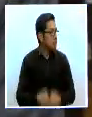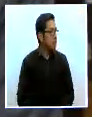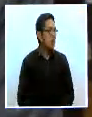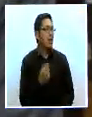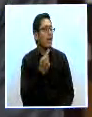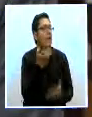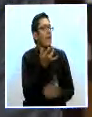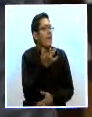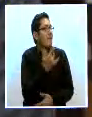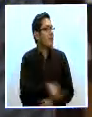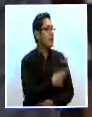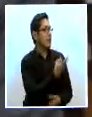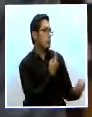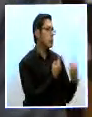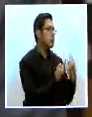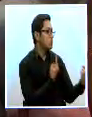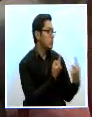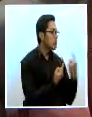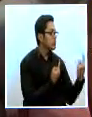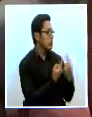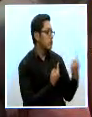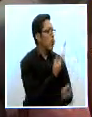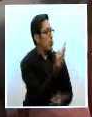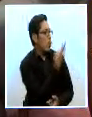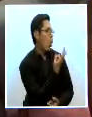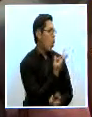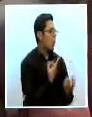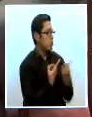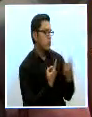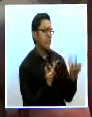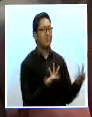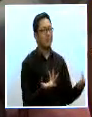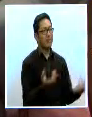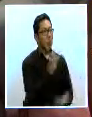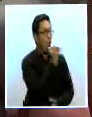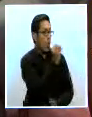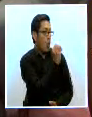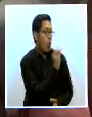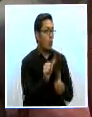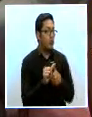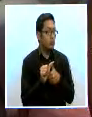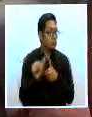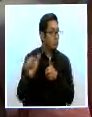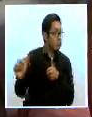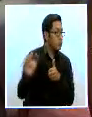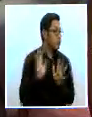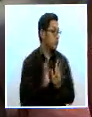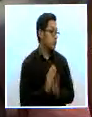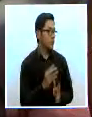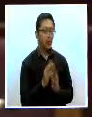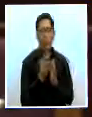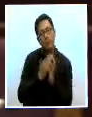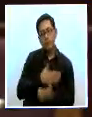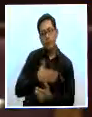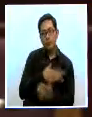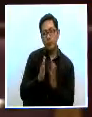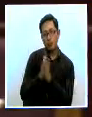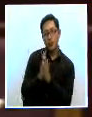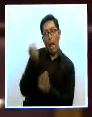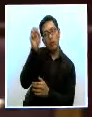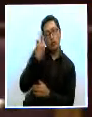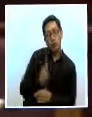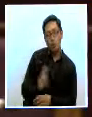el cliente dos la actitud del taxista para llevar al pasajero al sitio donde quiere llegar porque muchas veces dicen no yo no voy